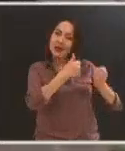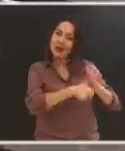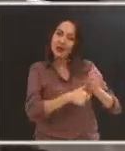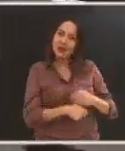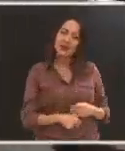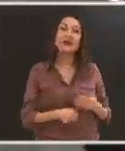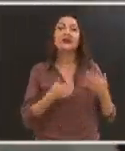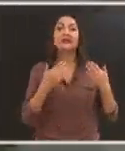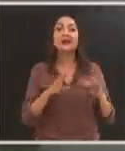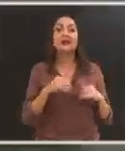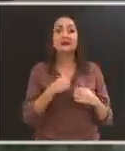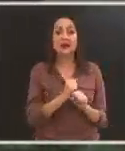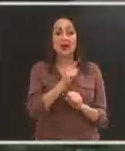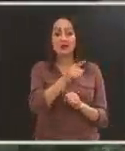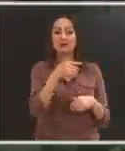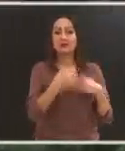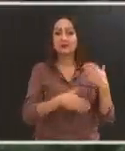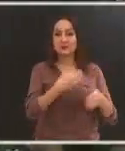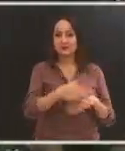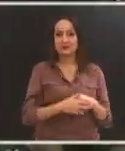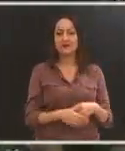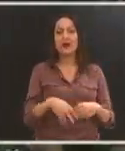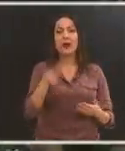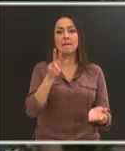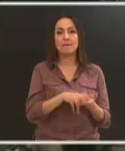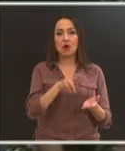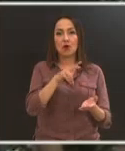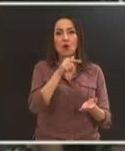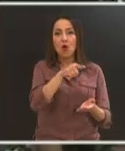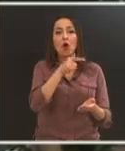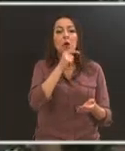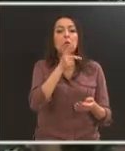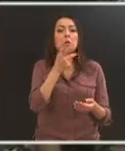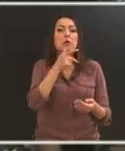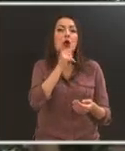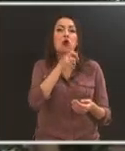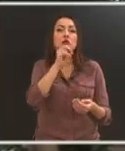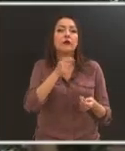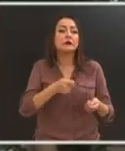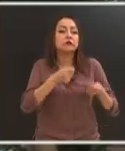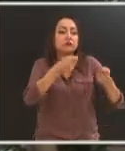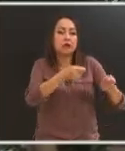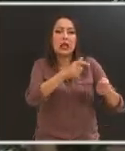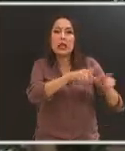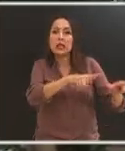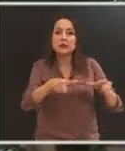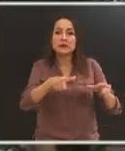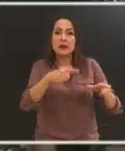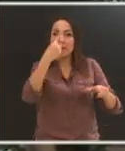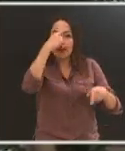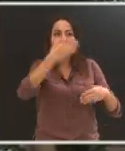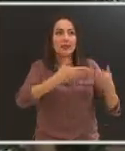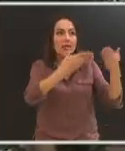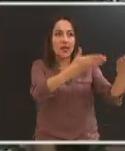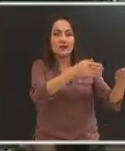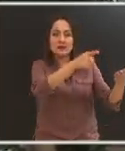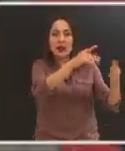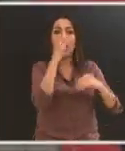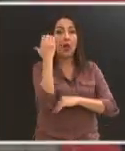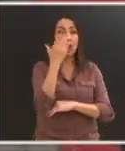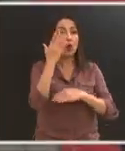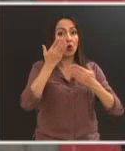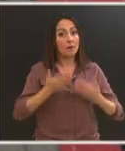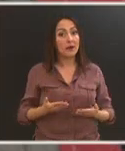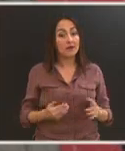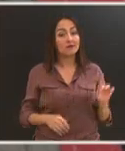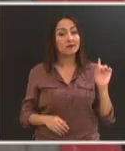en el que se realizan esos trámites, aprobó la naturalización y la carta estaba incluso lista para entregársela al colombiano.